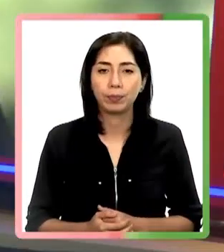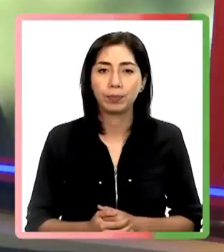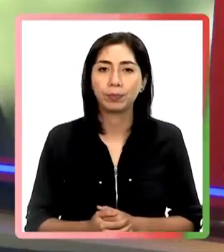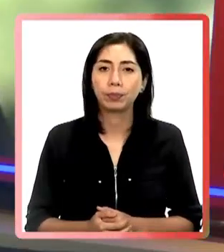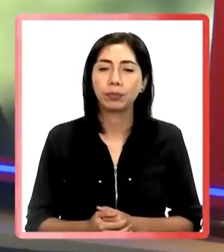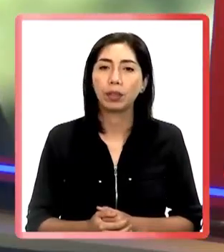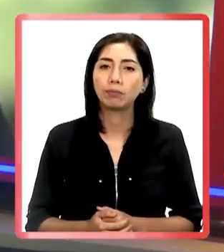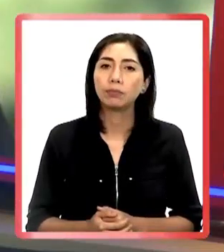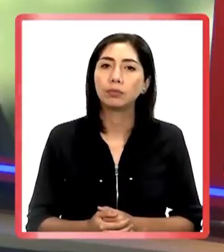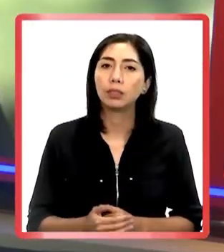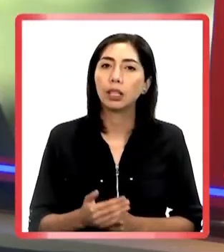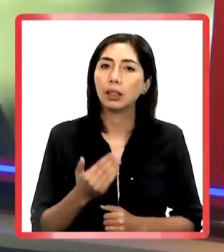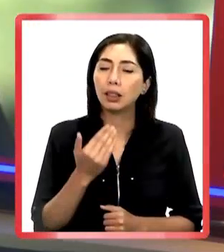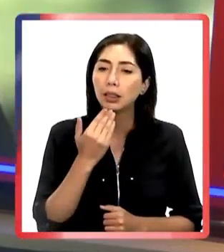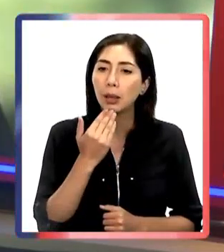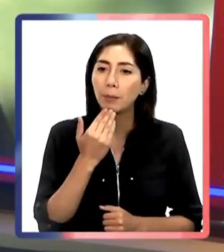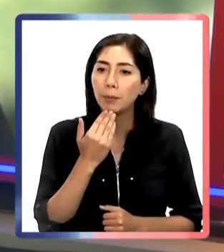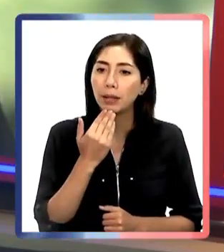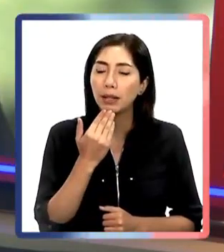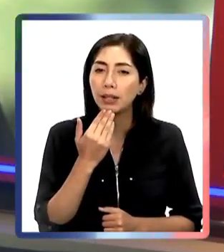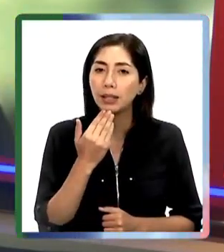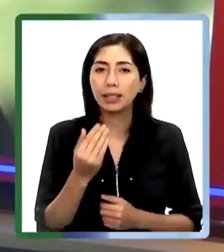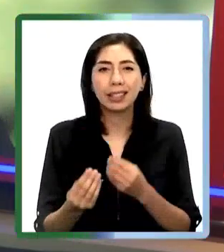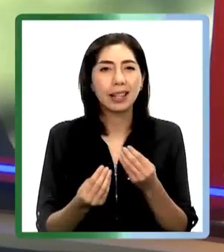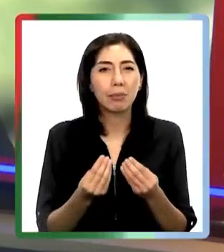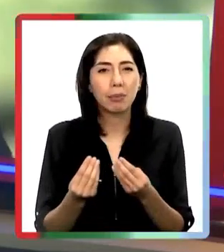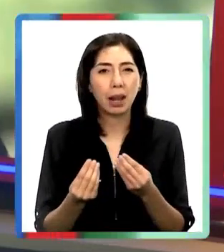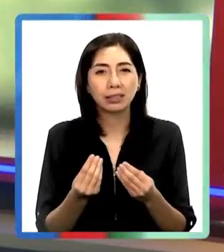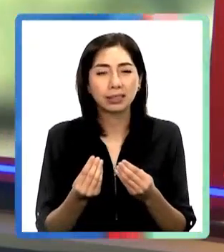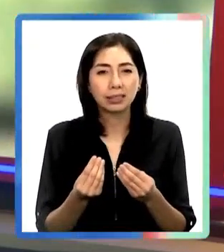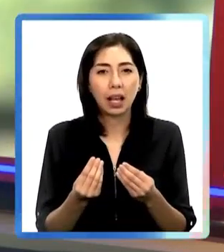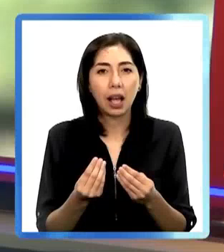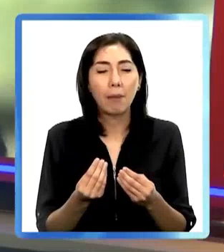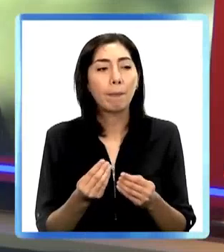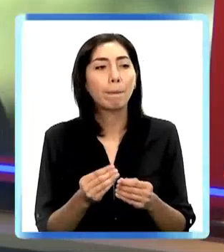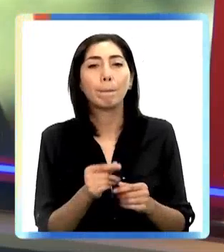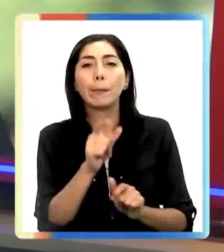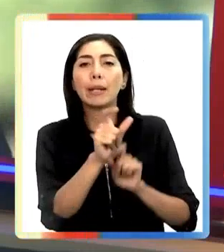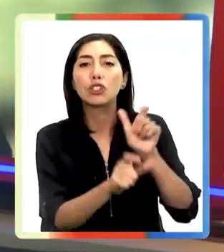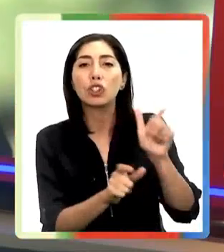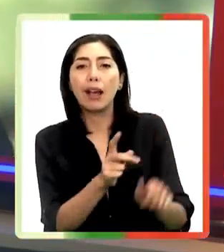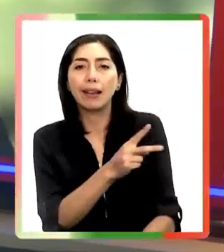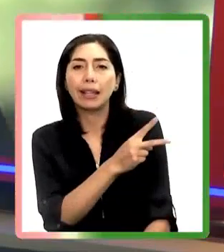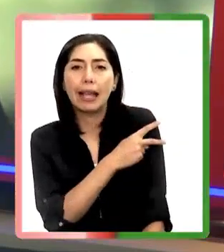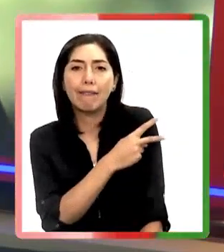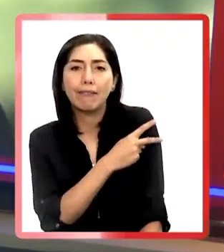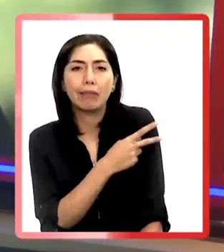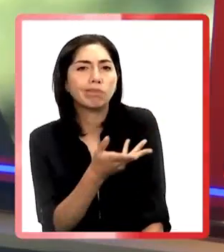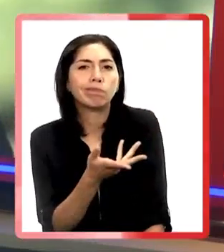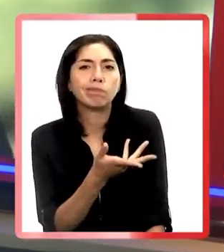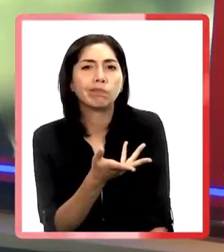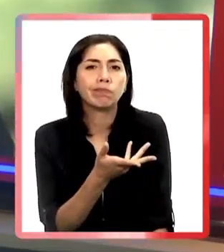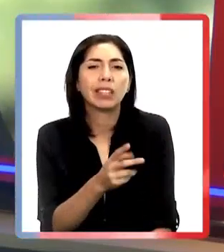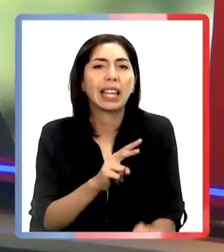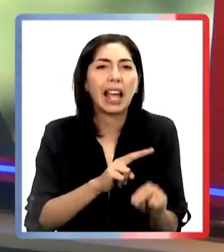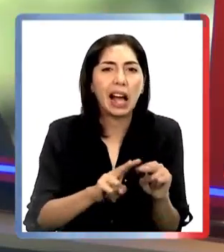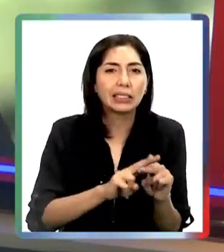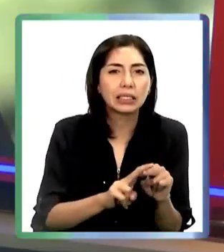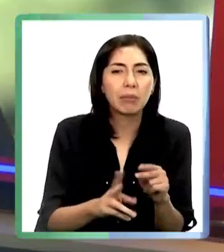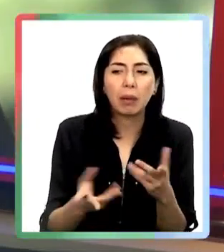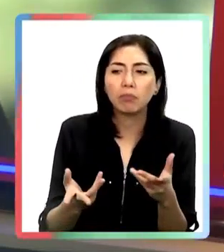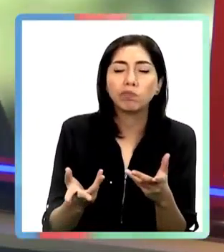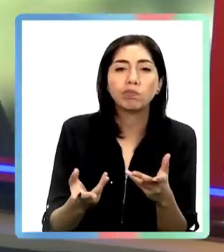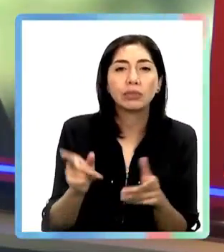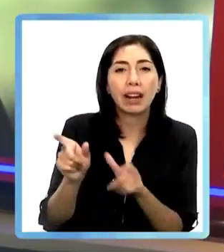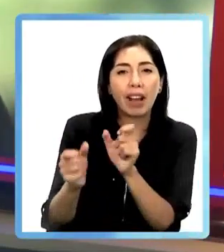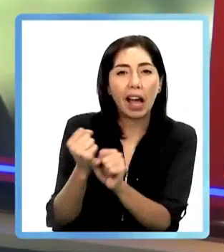Y en el caso de los empleadores, ¿qué medidas pueden implementar quizá dentro del trabajo para que los trabajadores no se